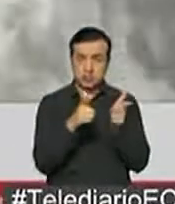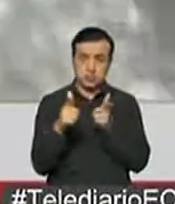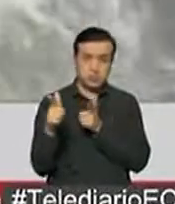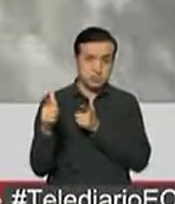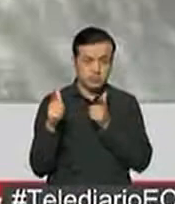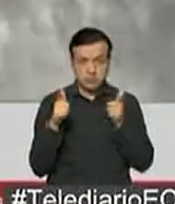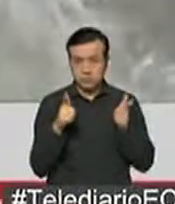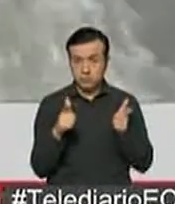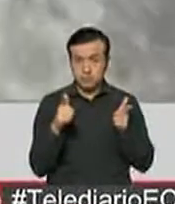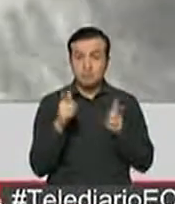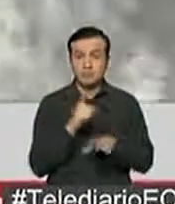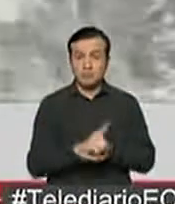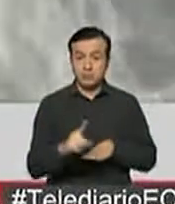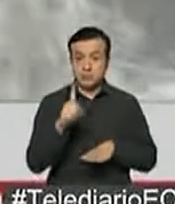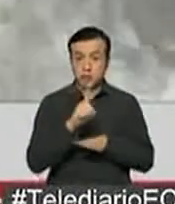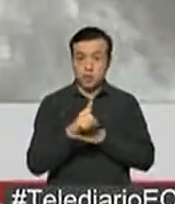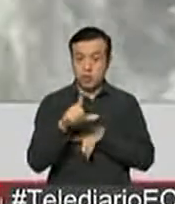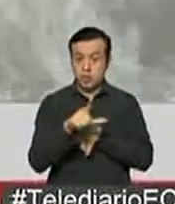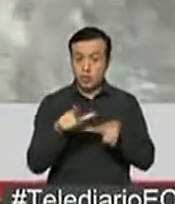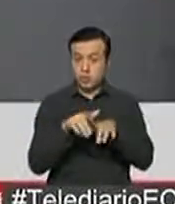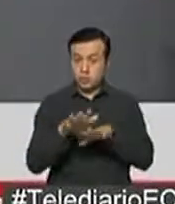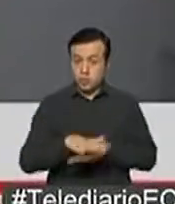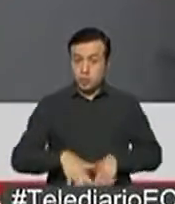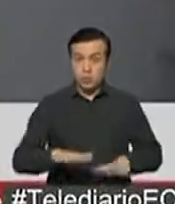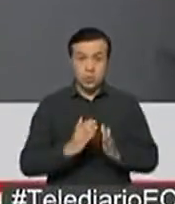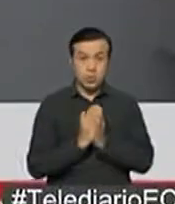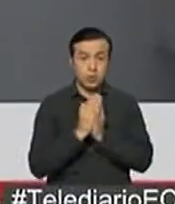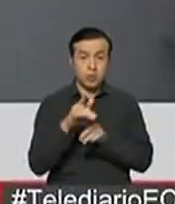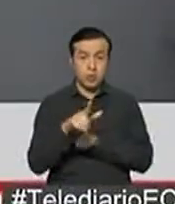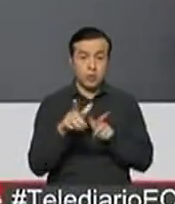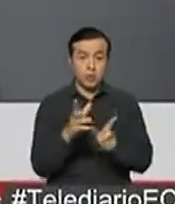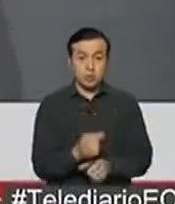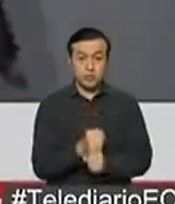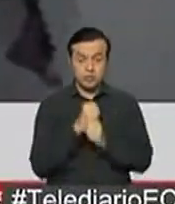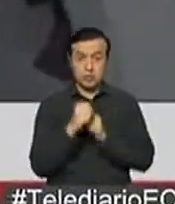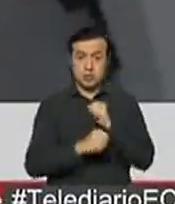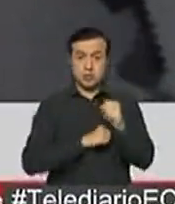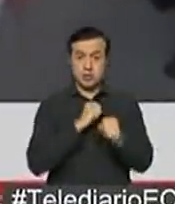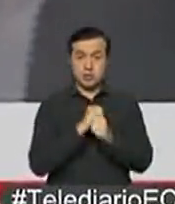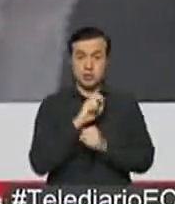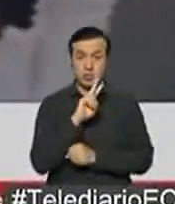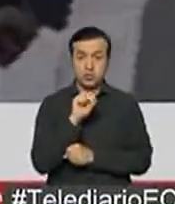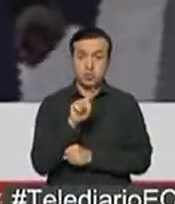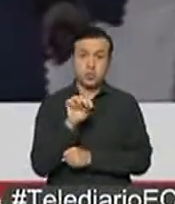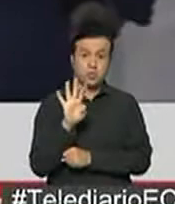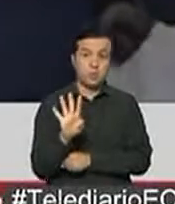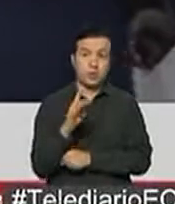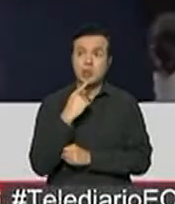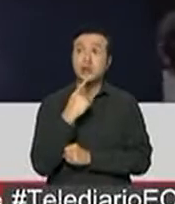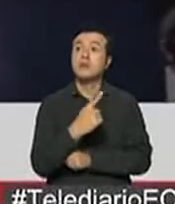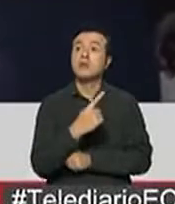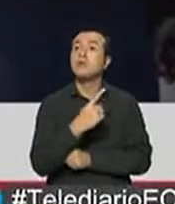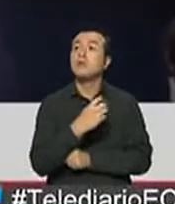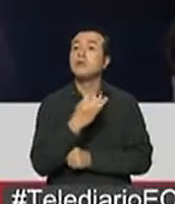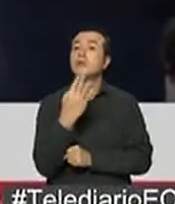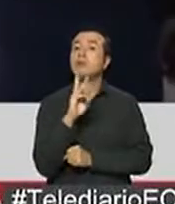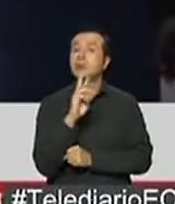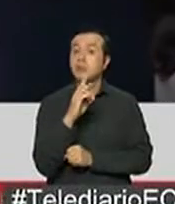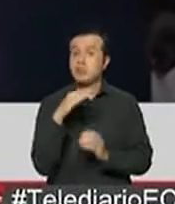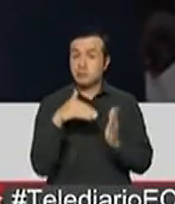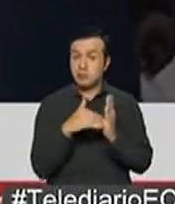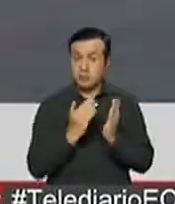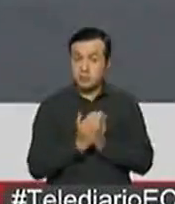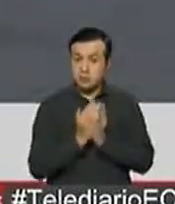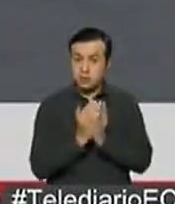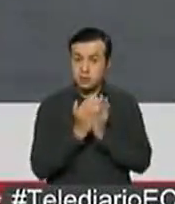mientras la dirección de espacios acuáticos implementa rutas seguras desde el 2014 pero indican que de las más de 10 mil embarcaciones